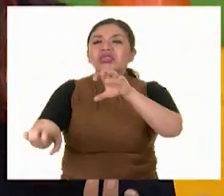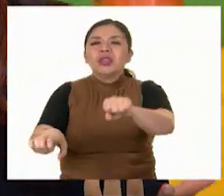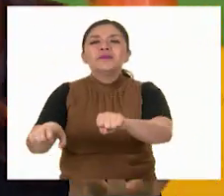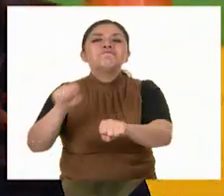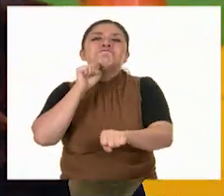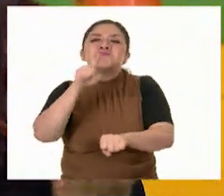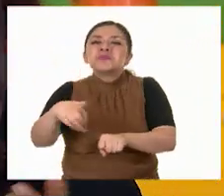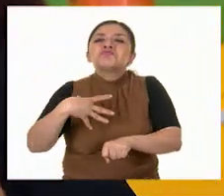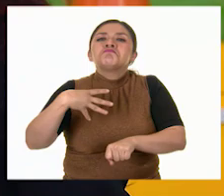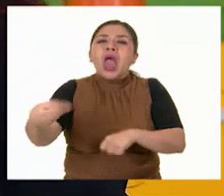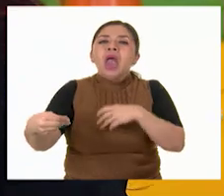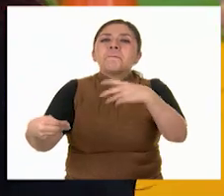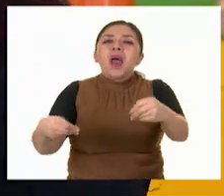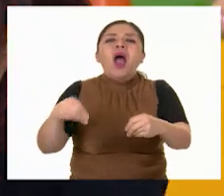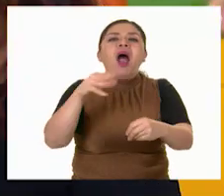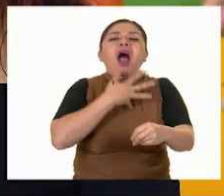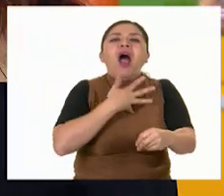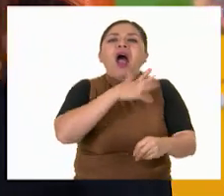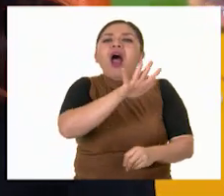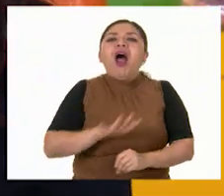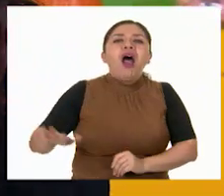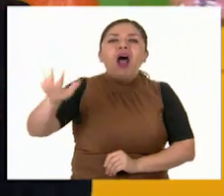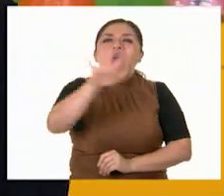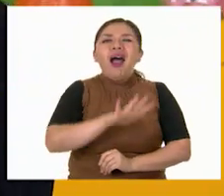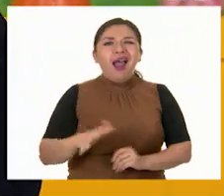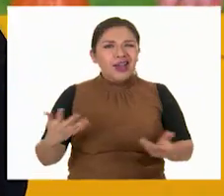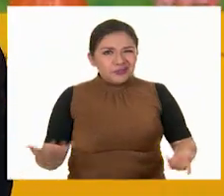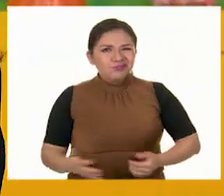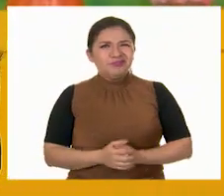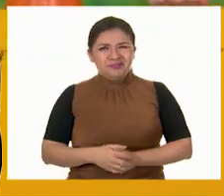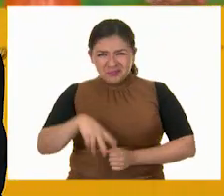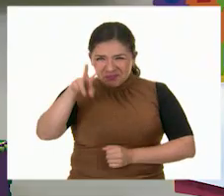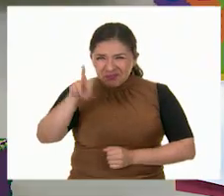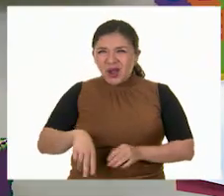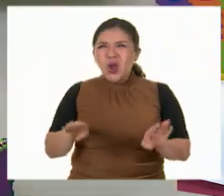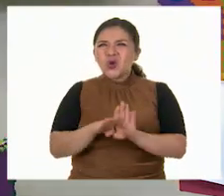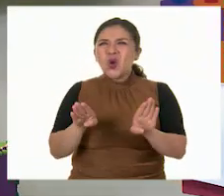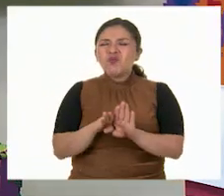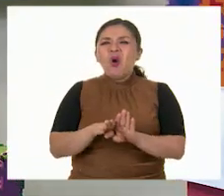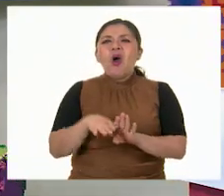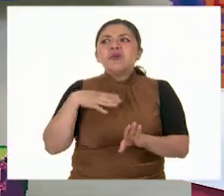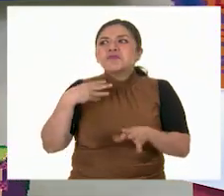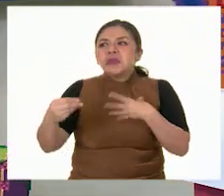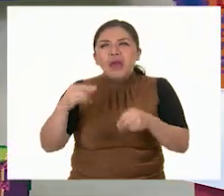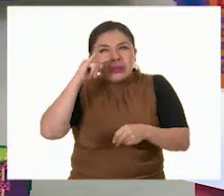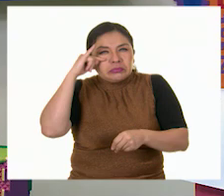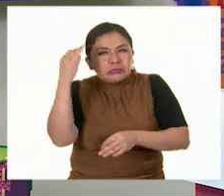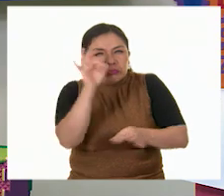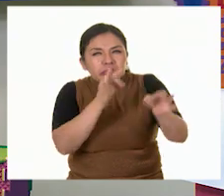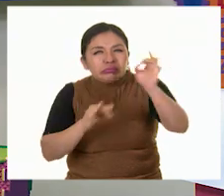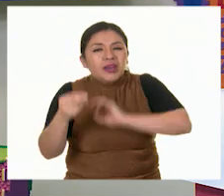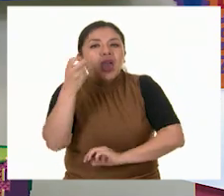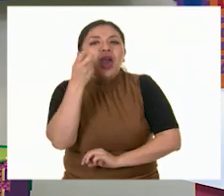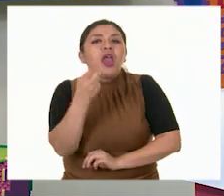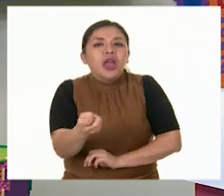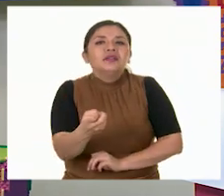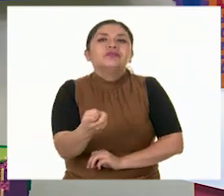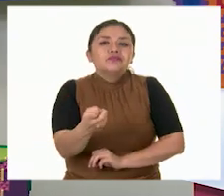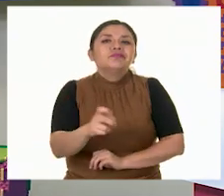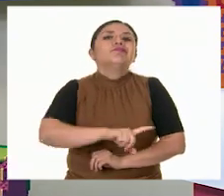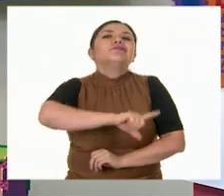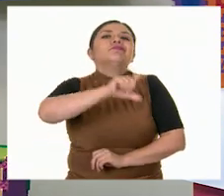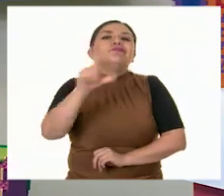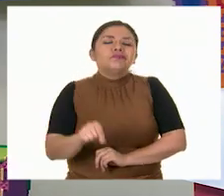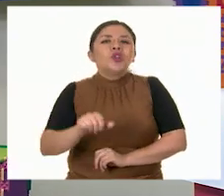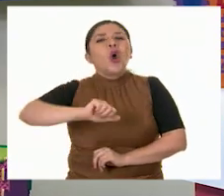microbios se van a quedar en él. Cierto, dejas tu huella de microbios. Y así después